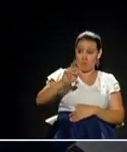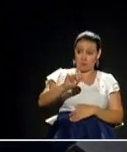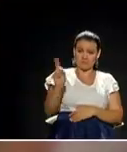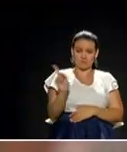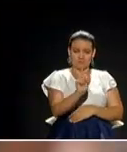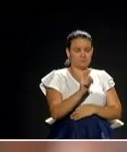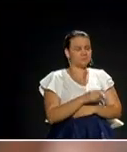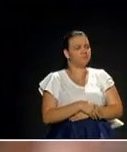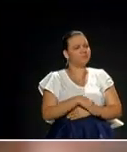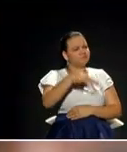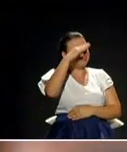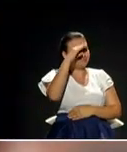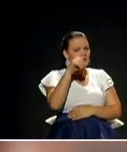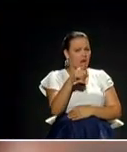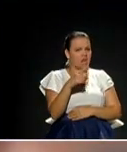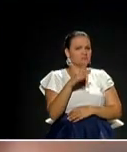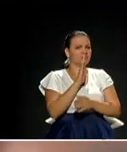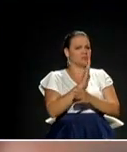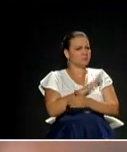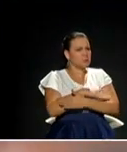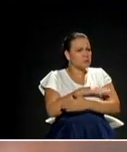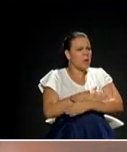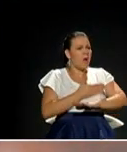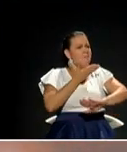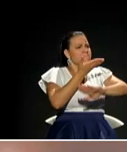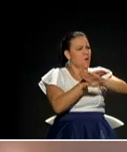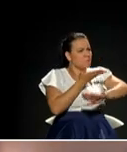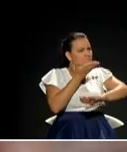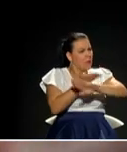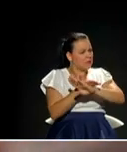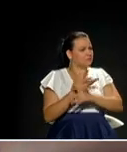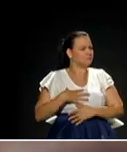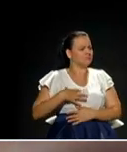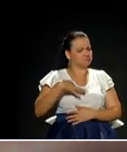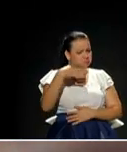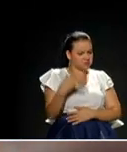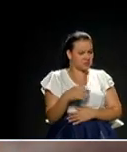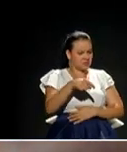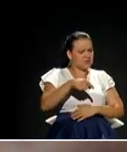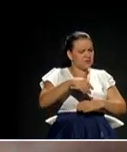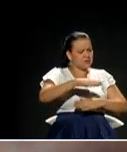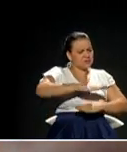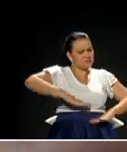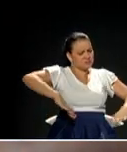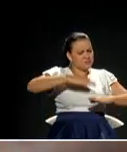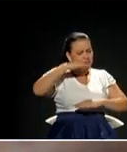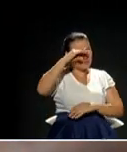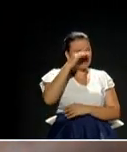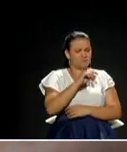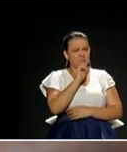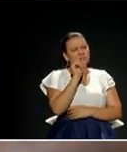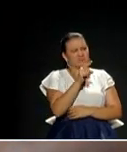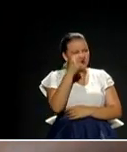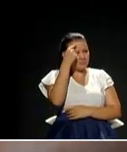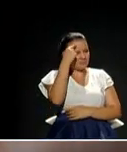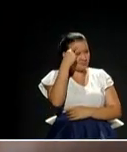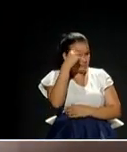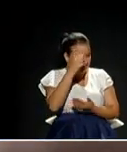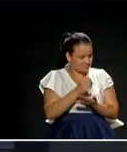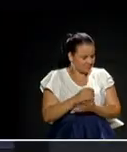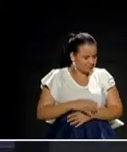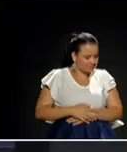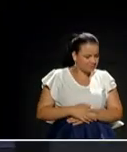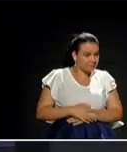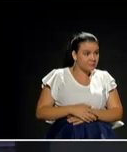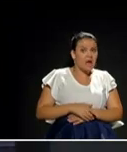recurso en los debates totalmente propositivos y un tipo muy sensato con la ciudad vos qué opinas de la propuesta un candidato nuestro a